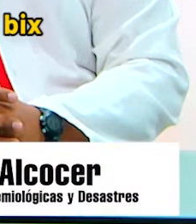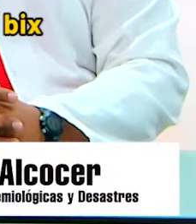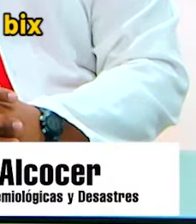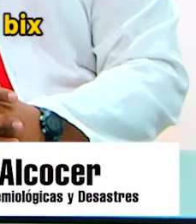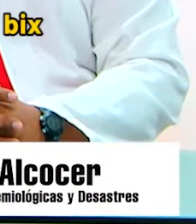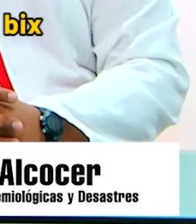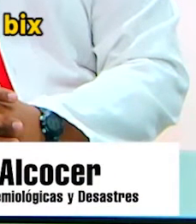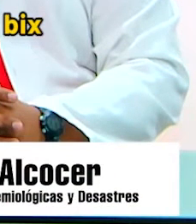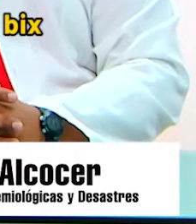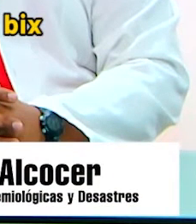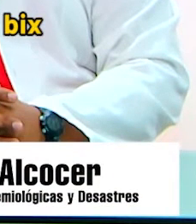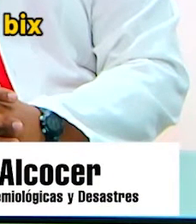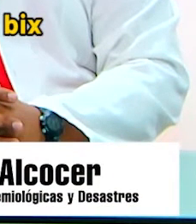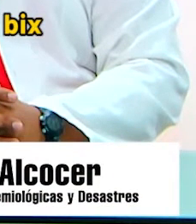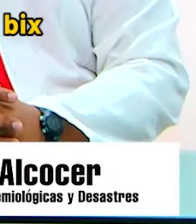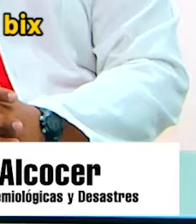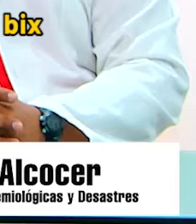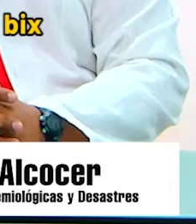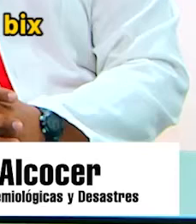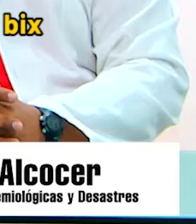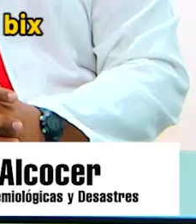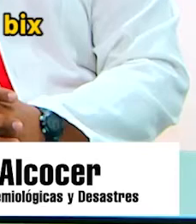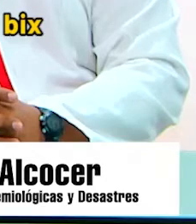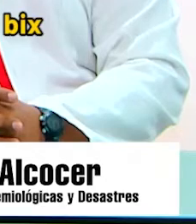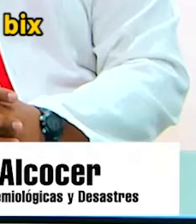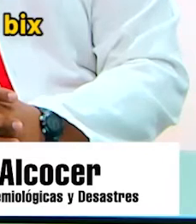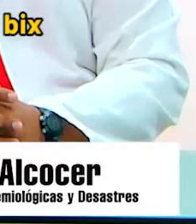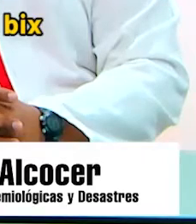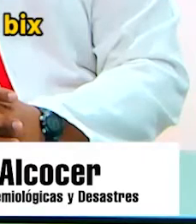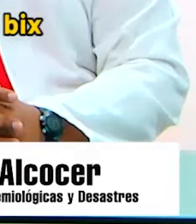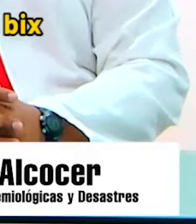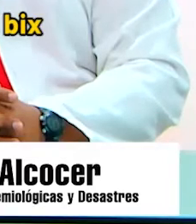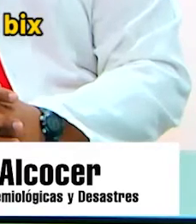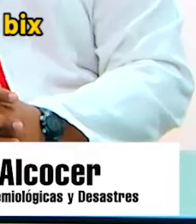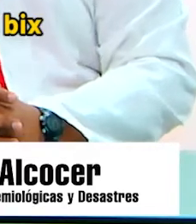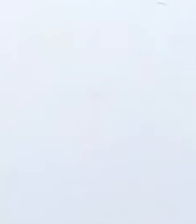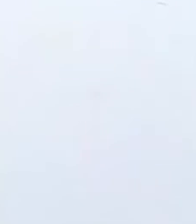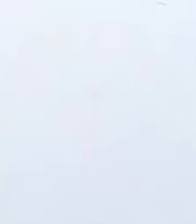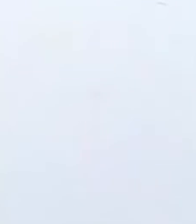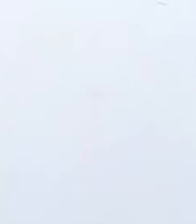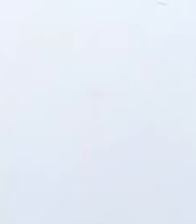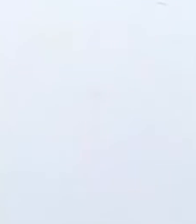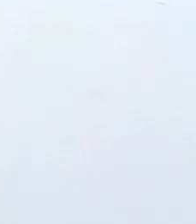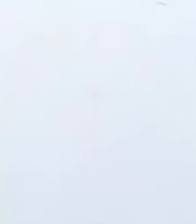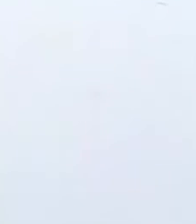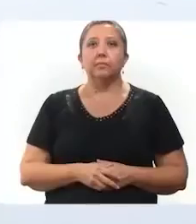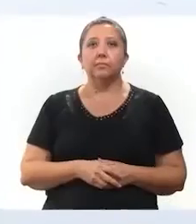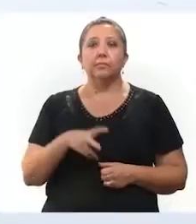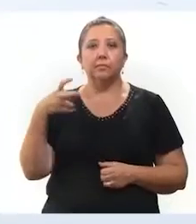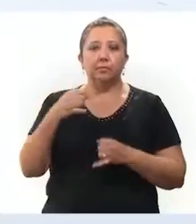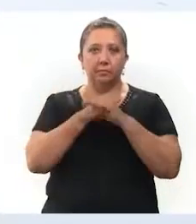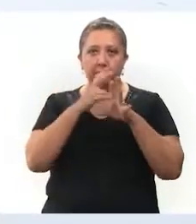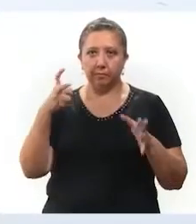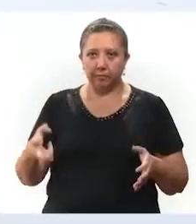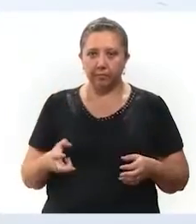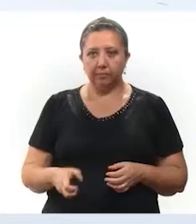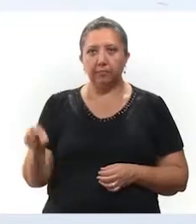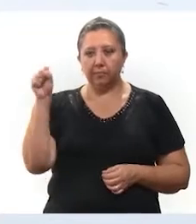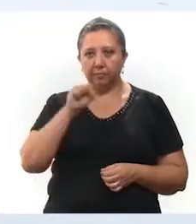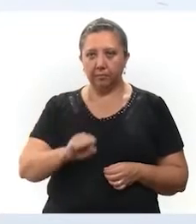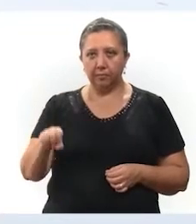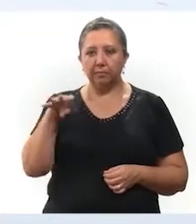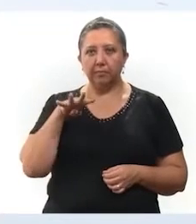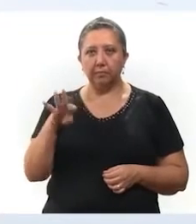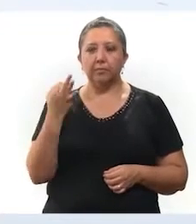Buenas tardes, este es el parte médico relacionado al COVID-19 en el estado de Yucatán. Adelante, doctor. Gracias, licenciada. Este es el parte médico de este